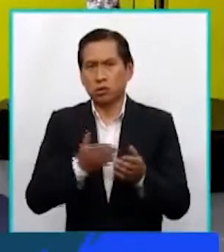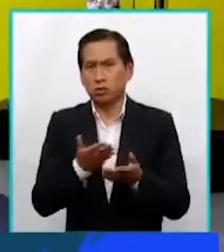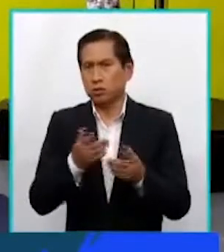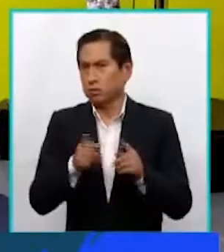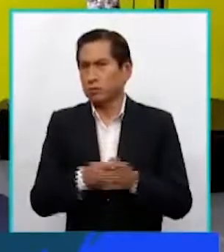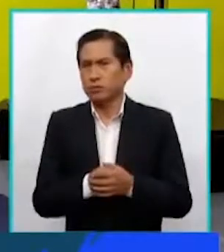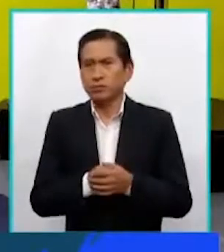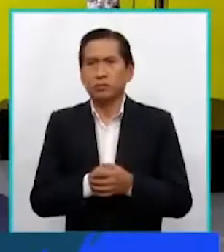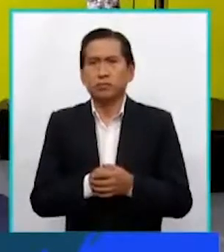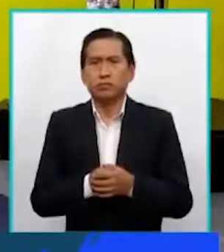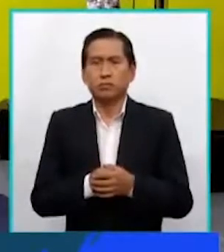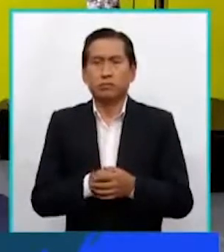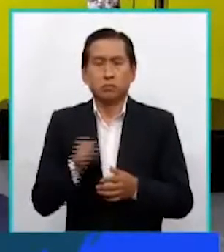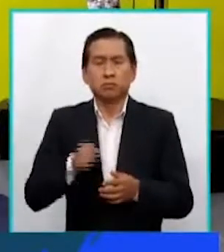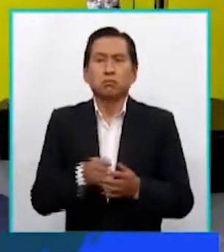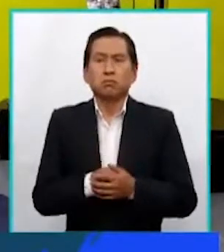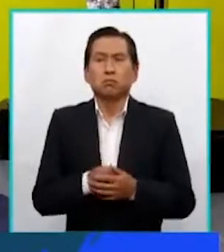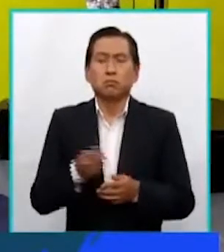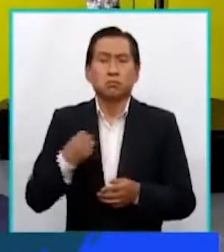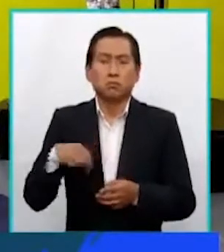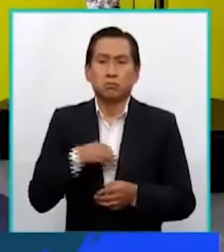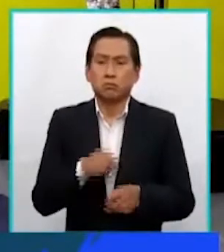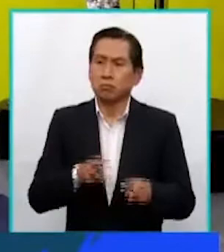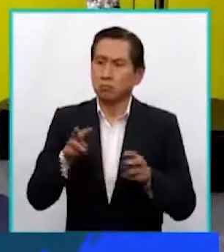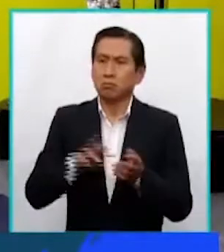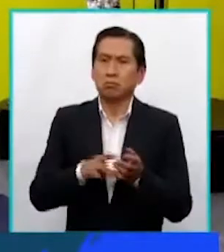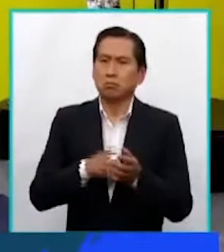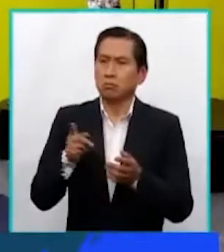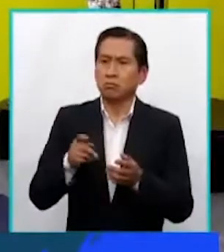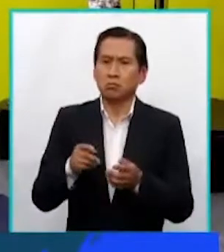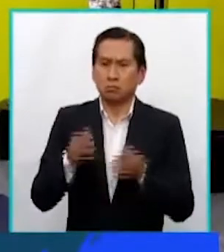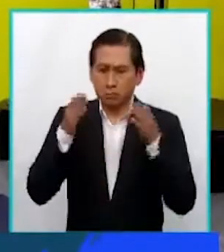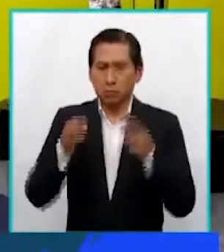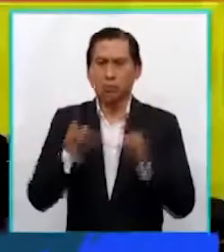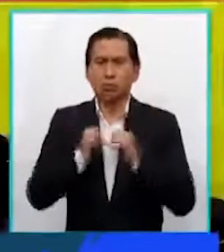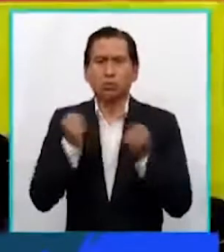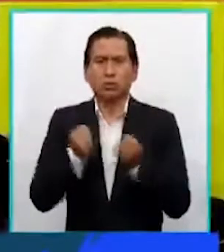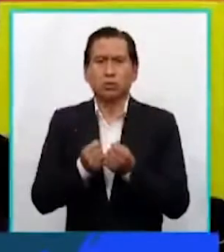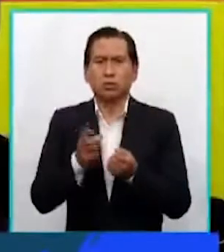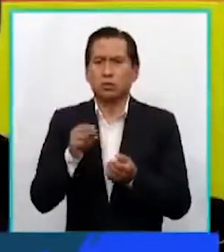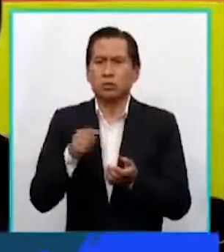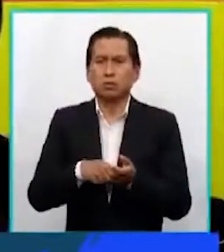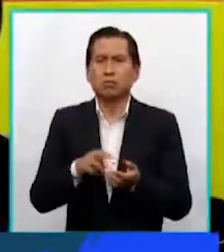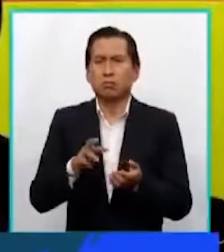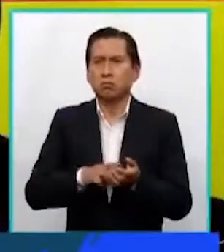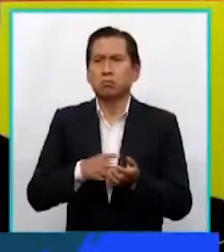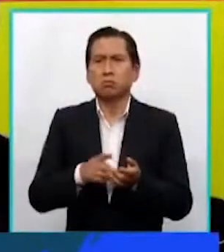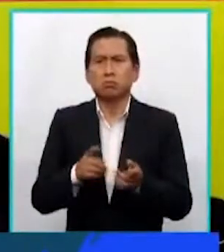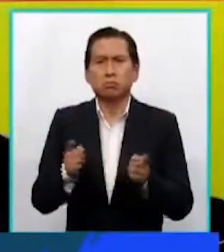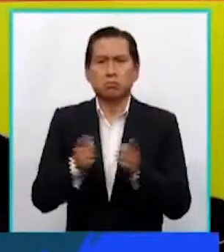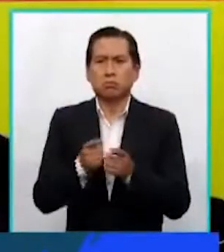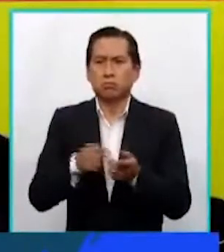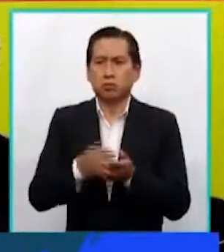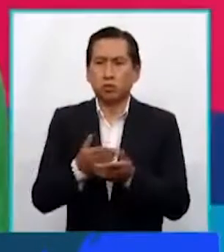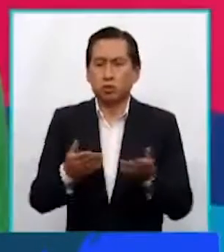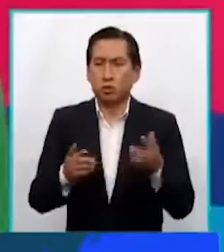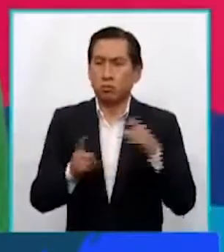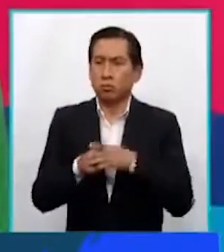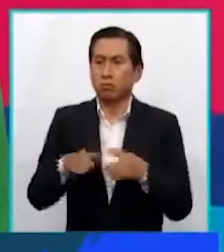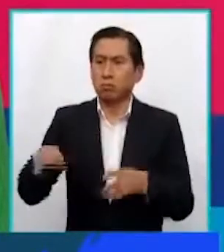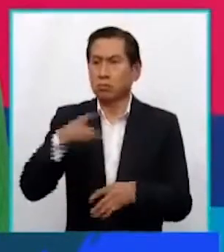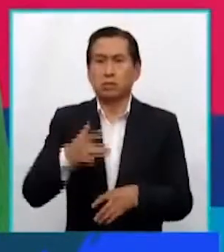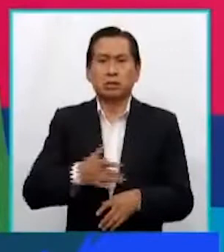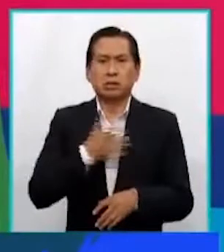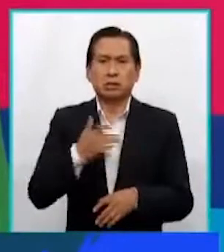canciones? Sí, claro, o sea, yo no lo veo tanto como una línea social marcada o algo así, simplemente cosas que le afectan a